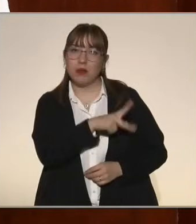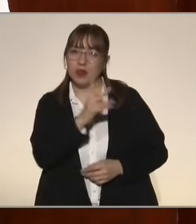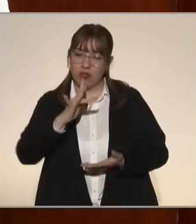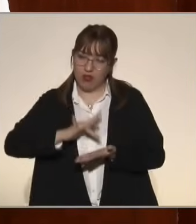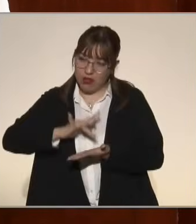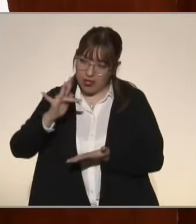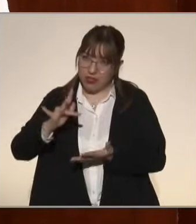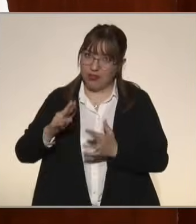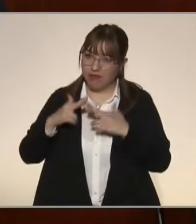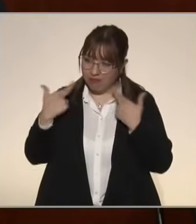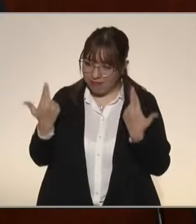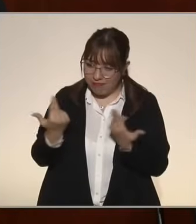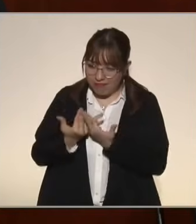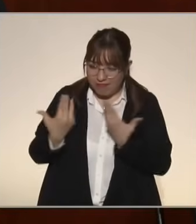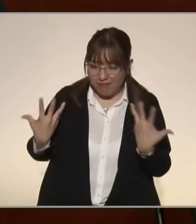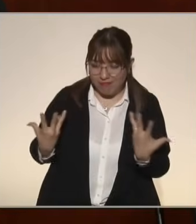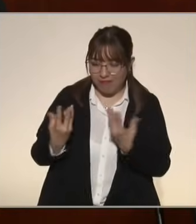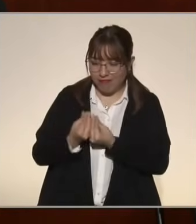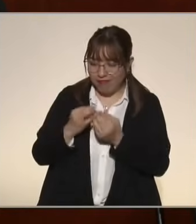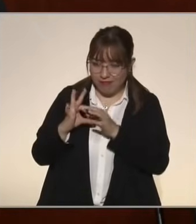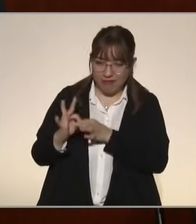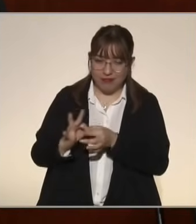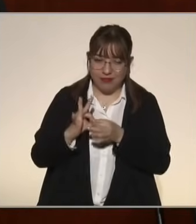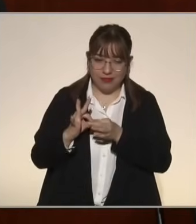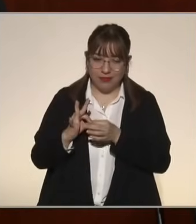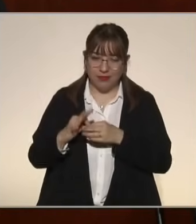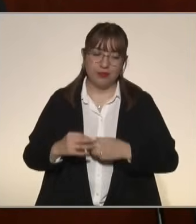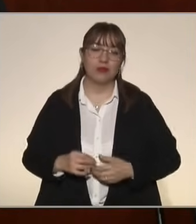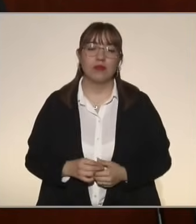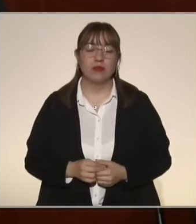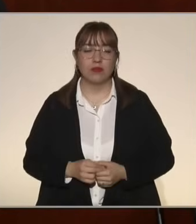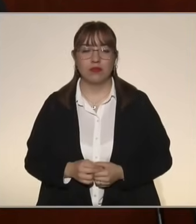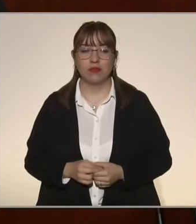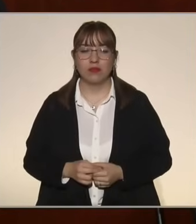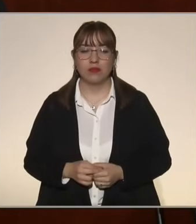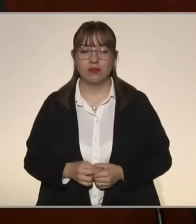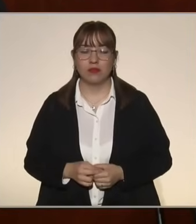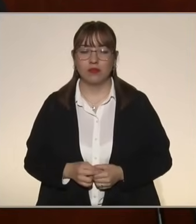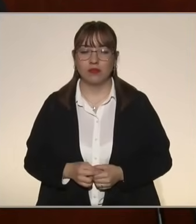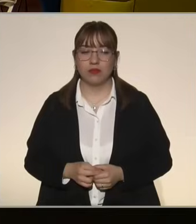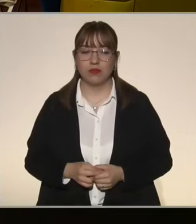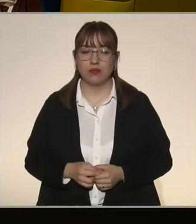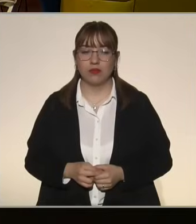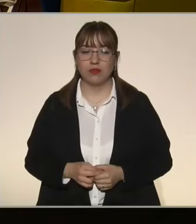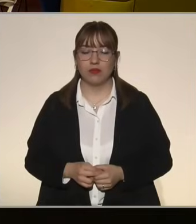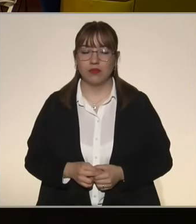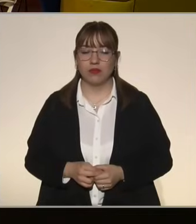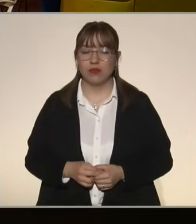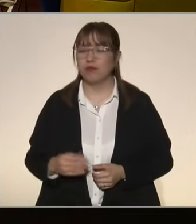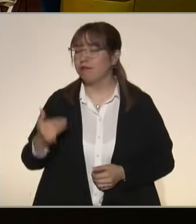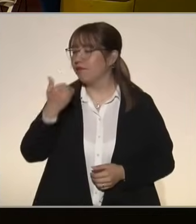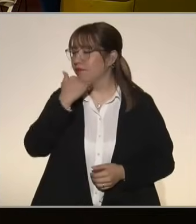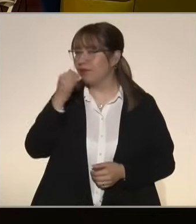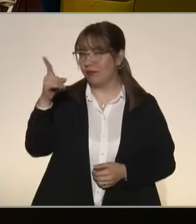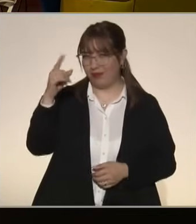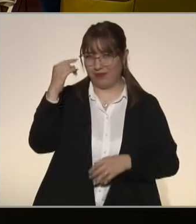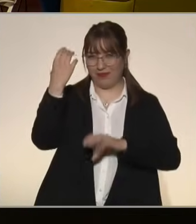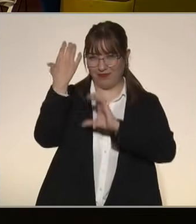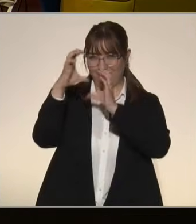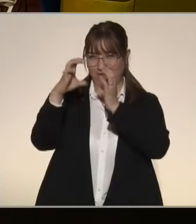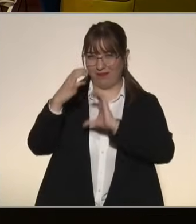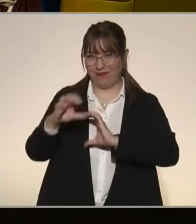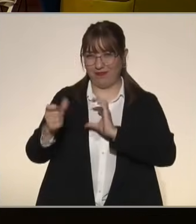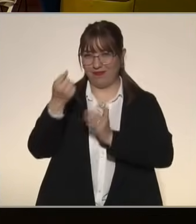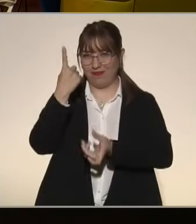por ejemplo, Gaby, justo en las llamadas que nos han estado llegando del público, muchas nos dicen, bueno, ¿cómo voy